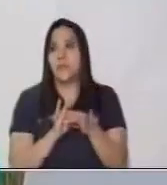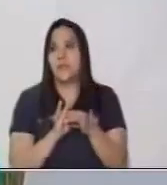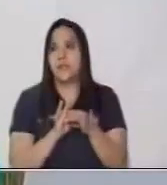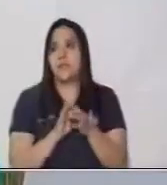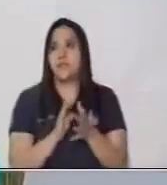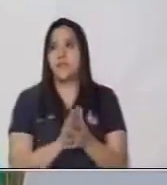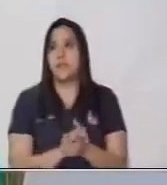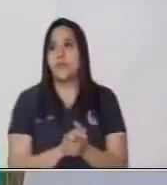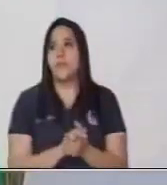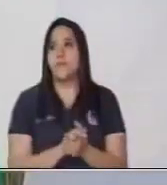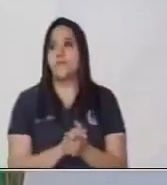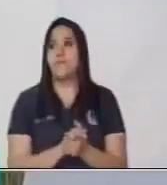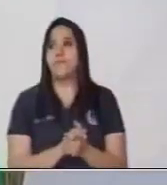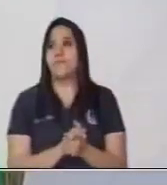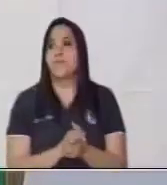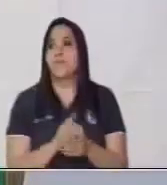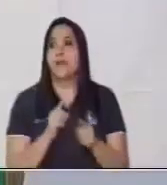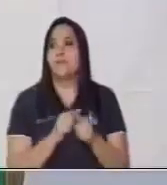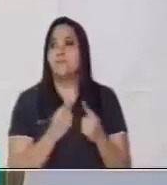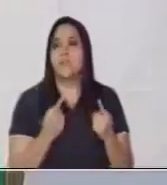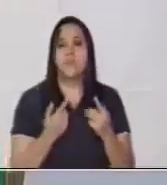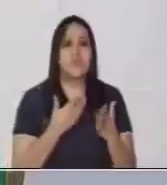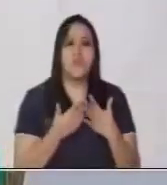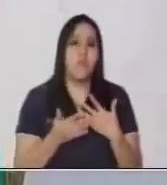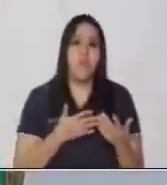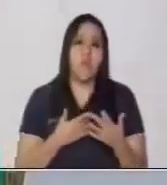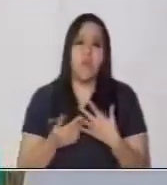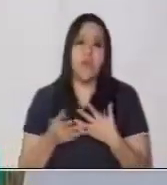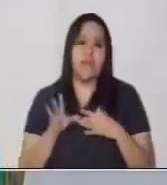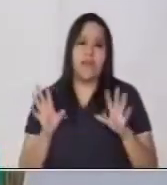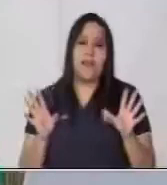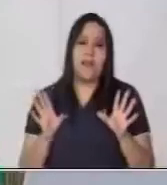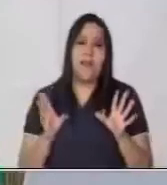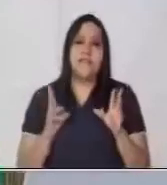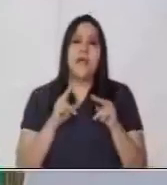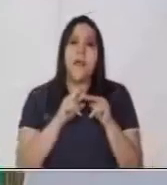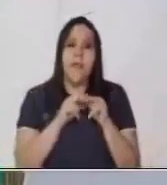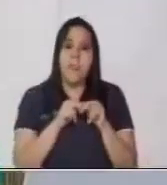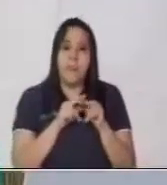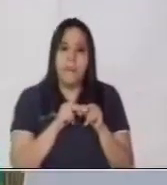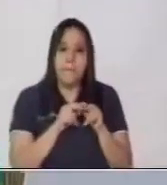nexo. Es un nexo, pero no es cualquier nexo, es una